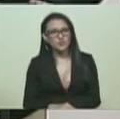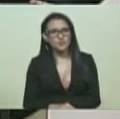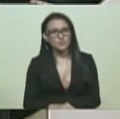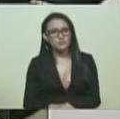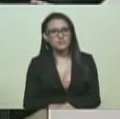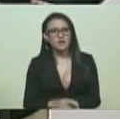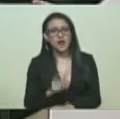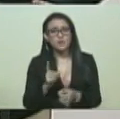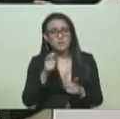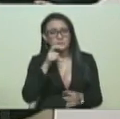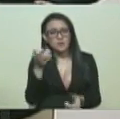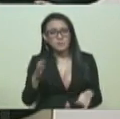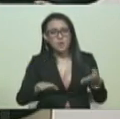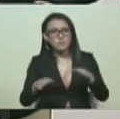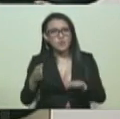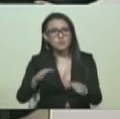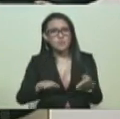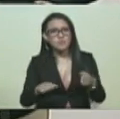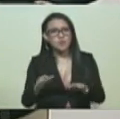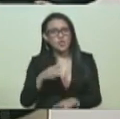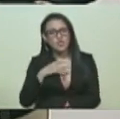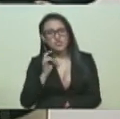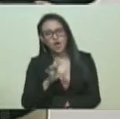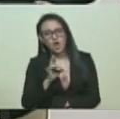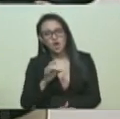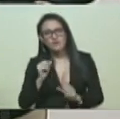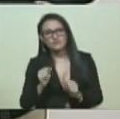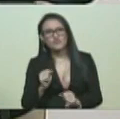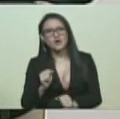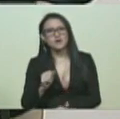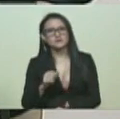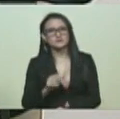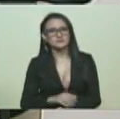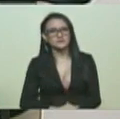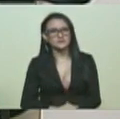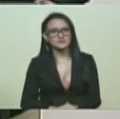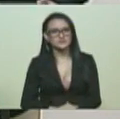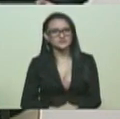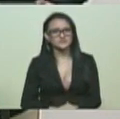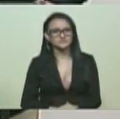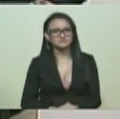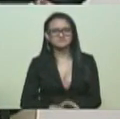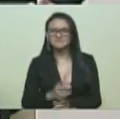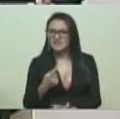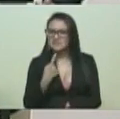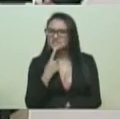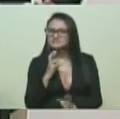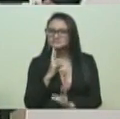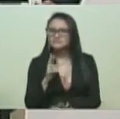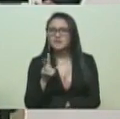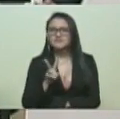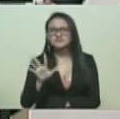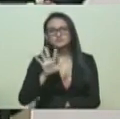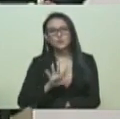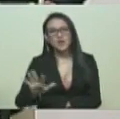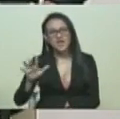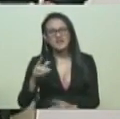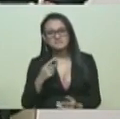muerte al país, de dolor, de profundo dolor? ¿Qué le dirán al